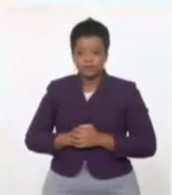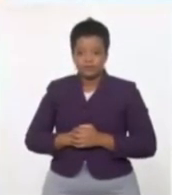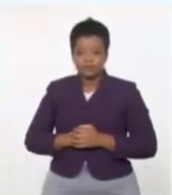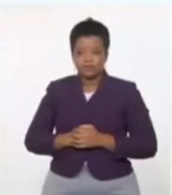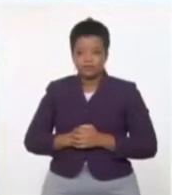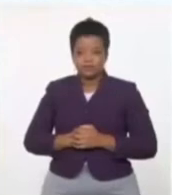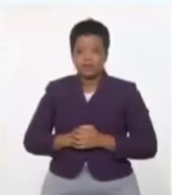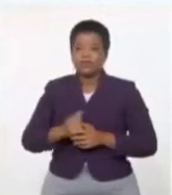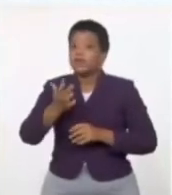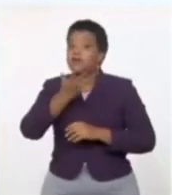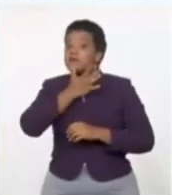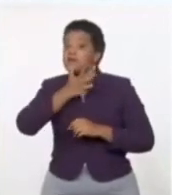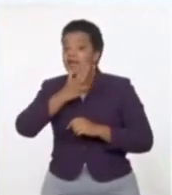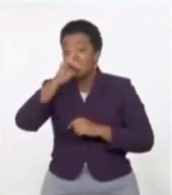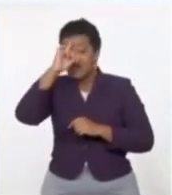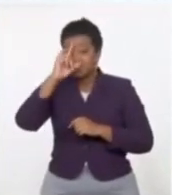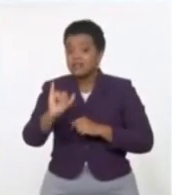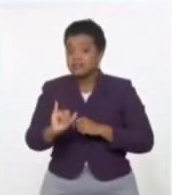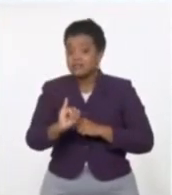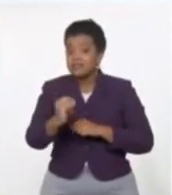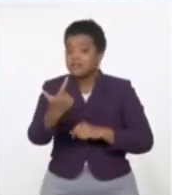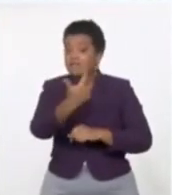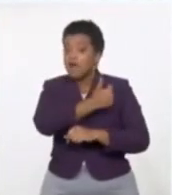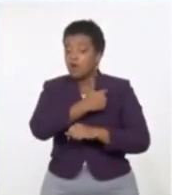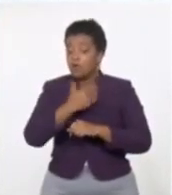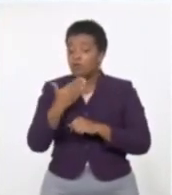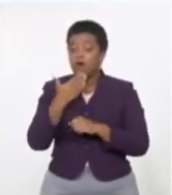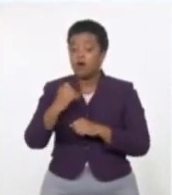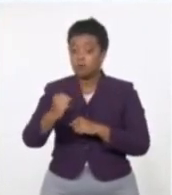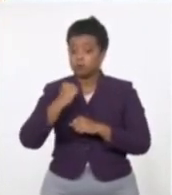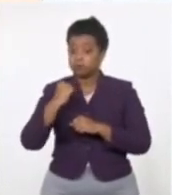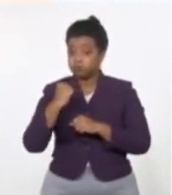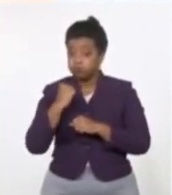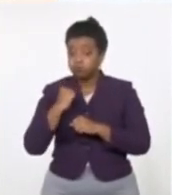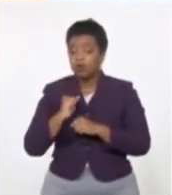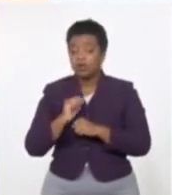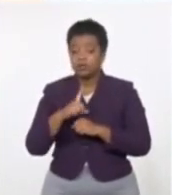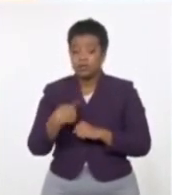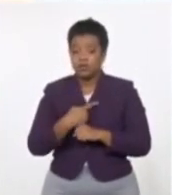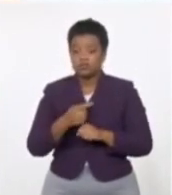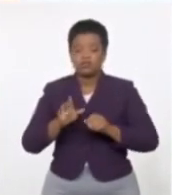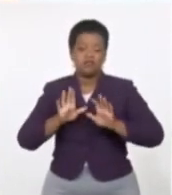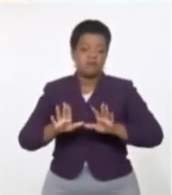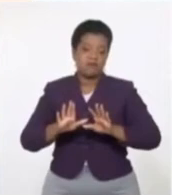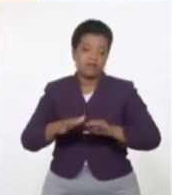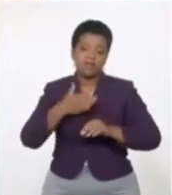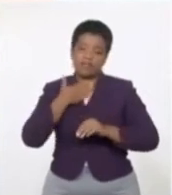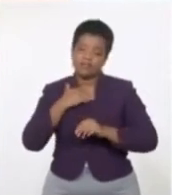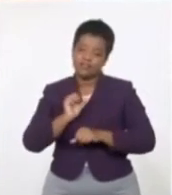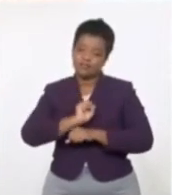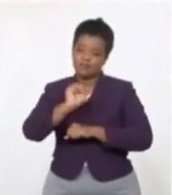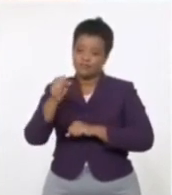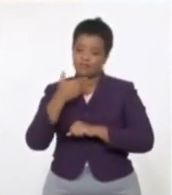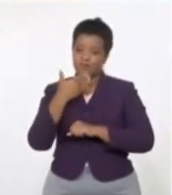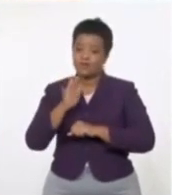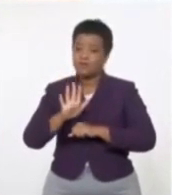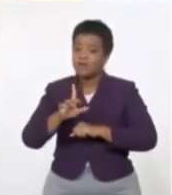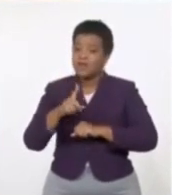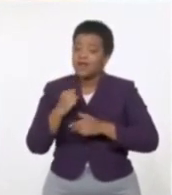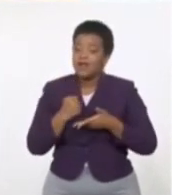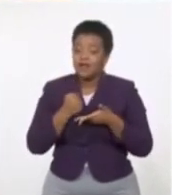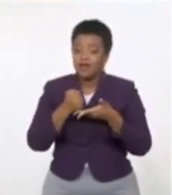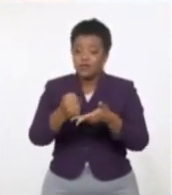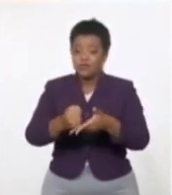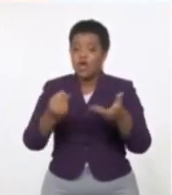Todo parece indicar que sí, que es un candidato potente y tenemos mucha esperanza, claro, y esperamos que contribuya, junto